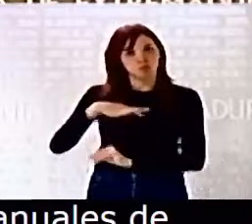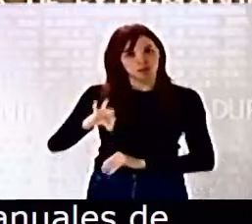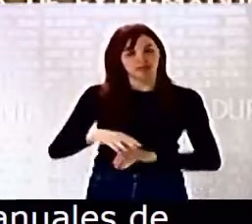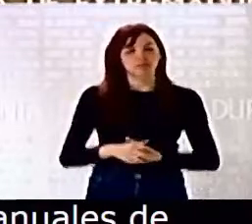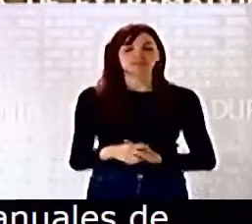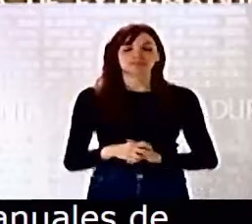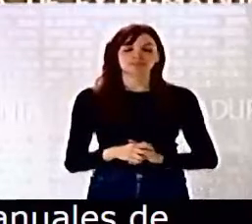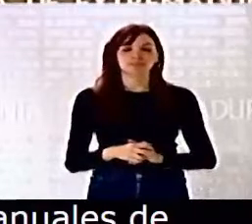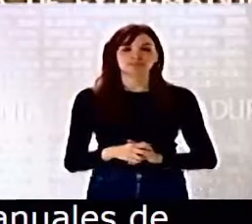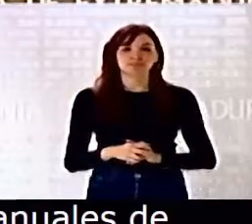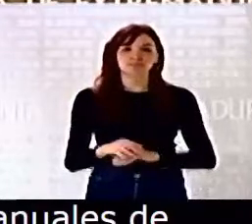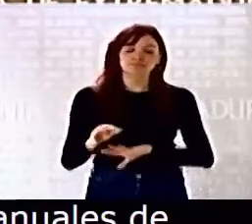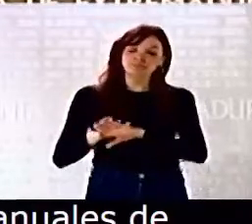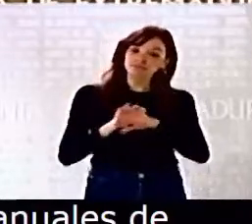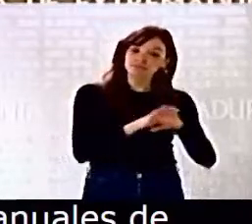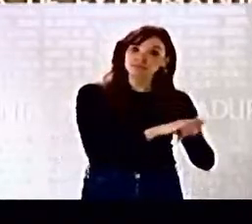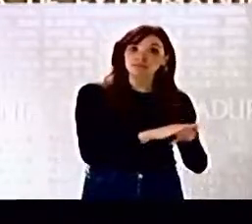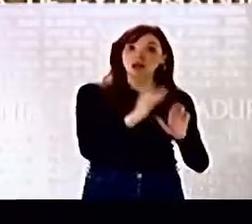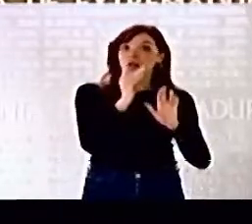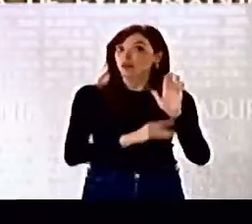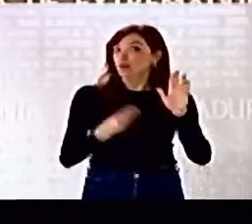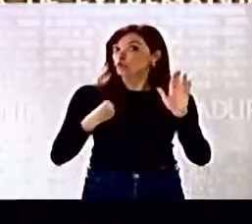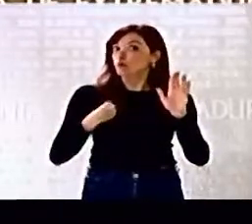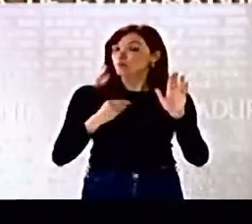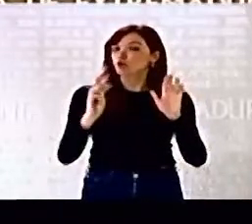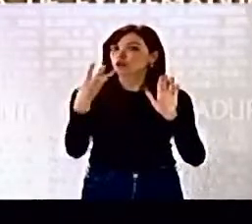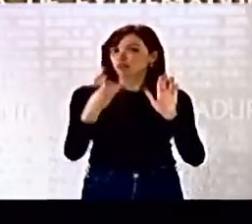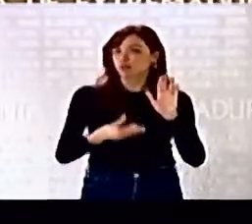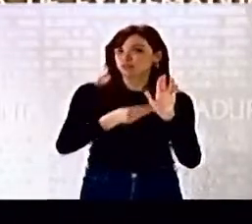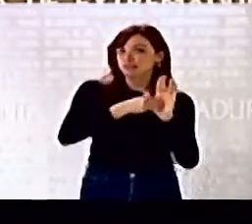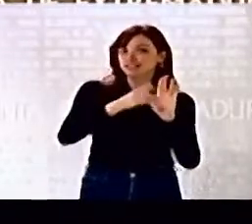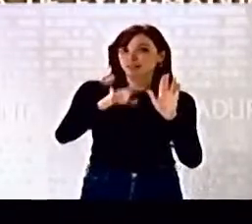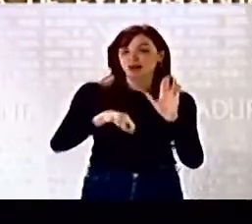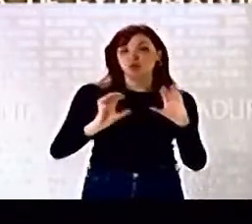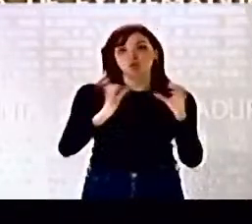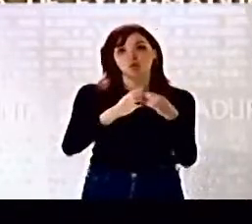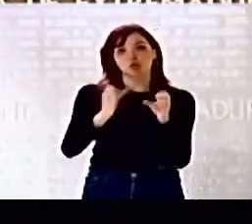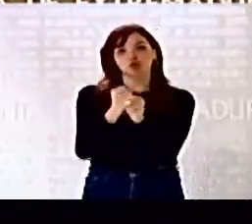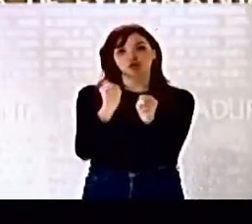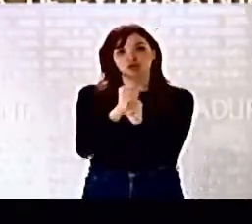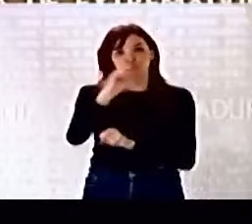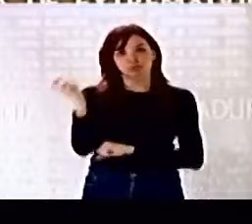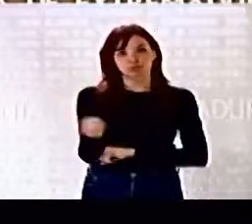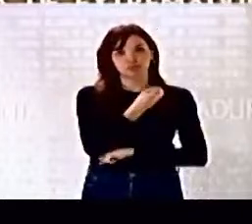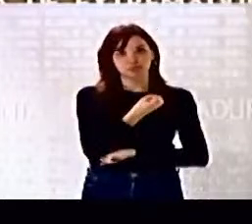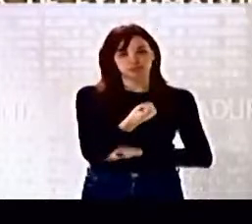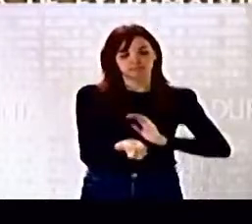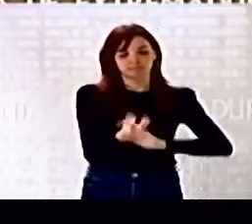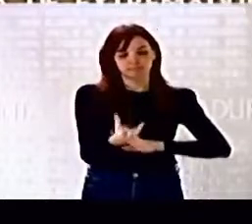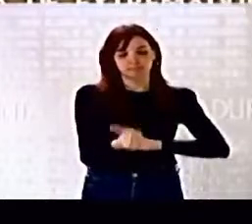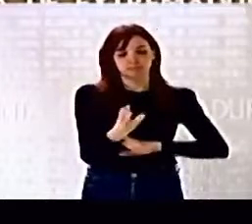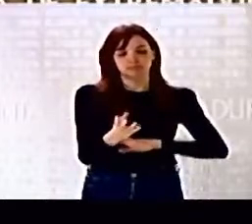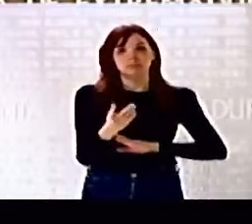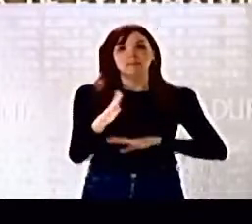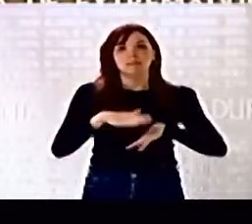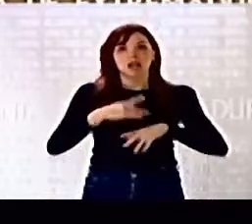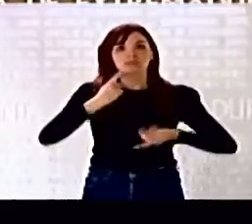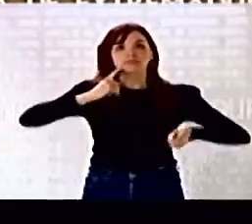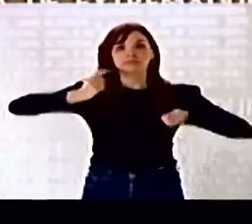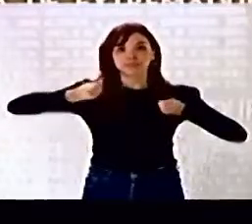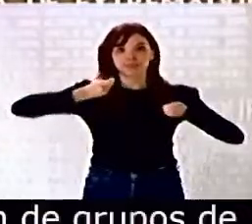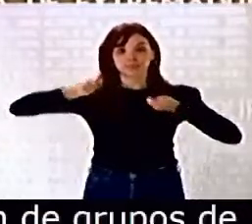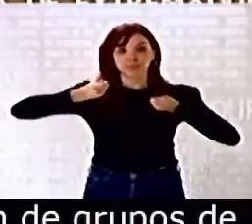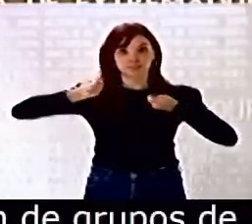se establece en este decreto la creación de grupos de trabajo y unidades de coordinación con una